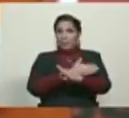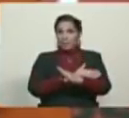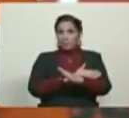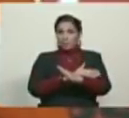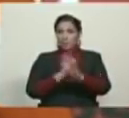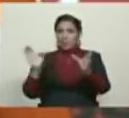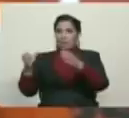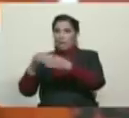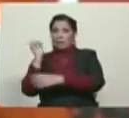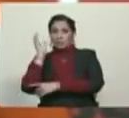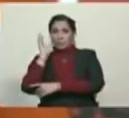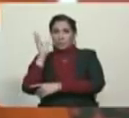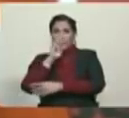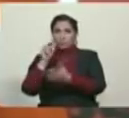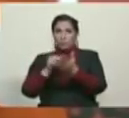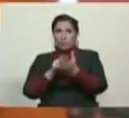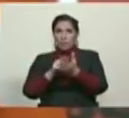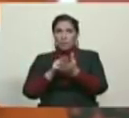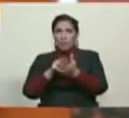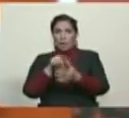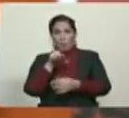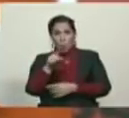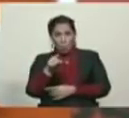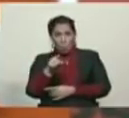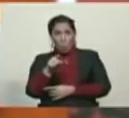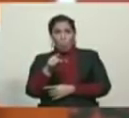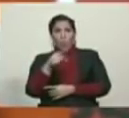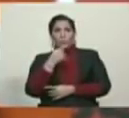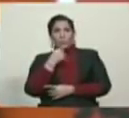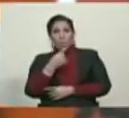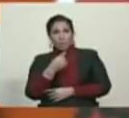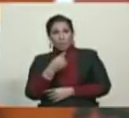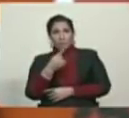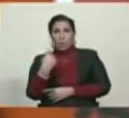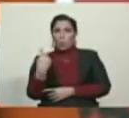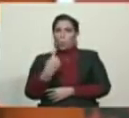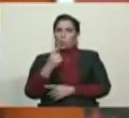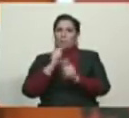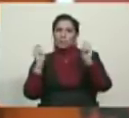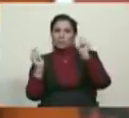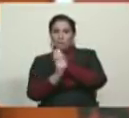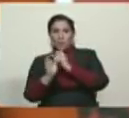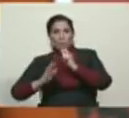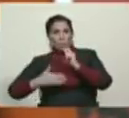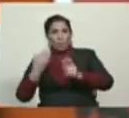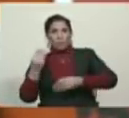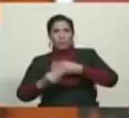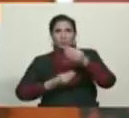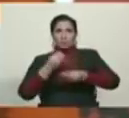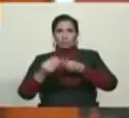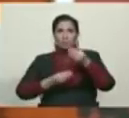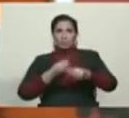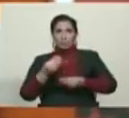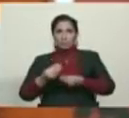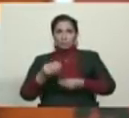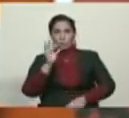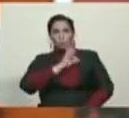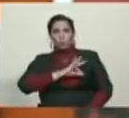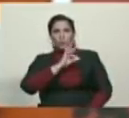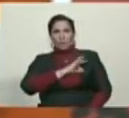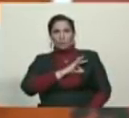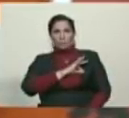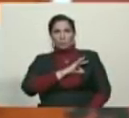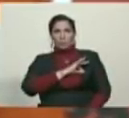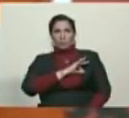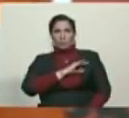Asamblea Nacional. Usted hace pocos minutos decía que la única transición que podía producirse era hacia el socialismo